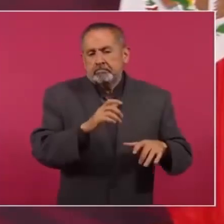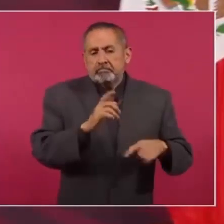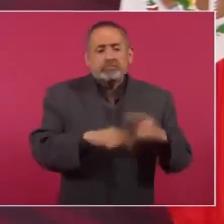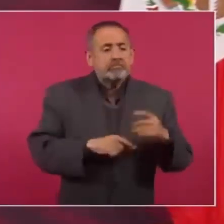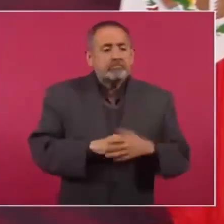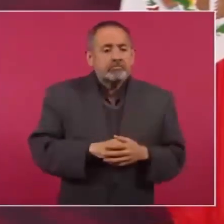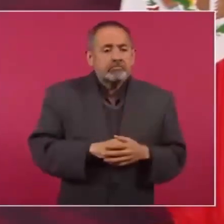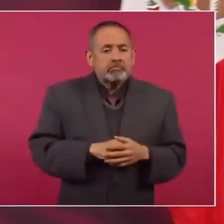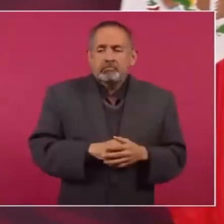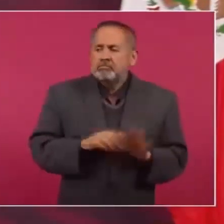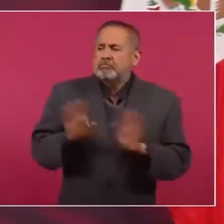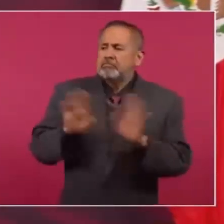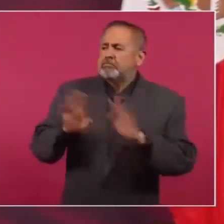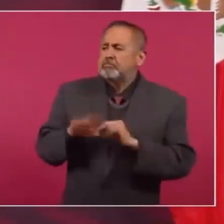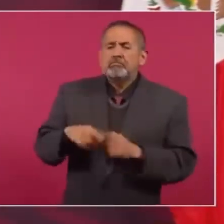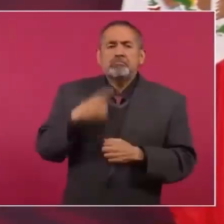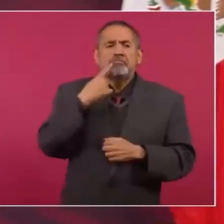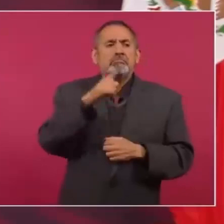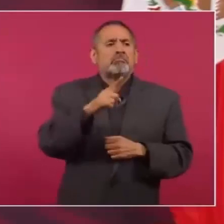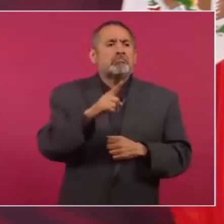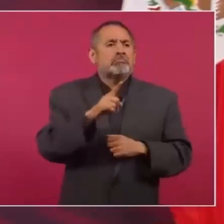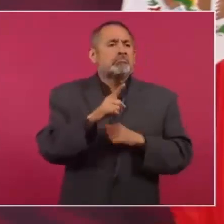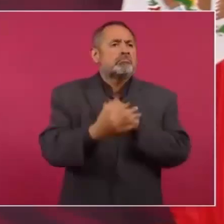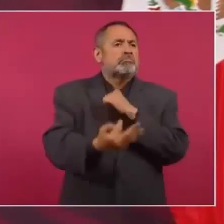y va y se ampara